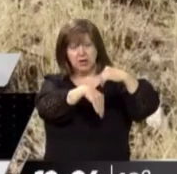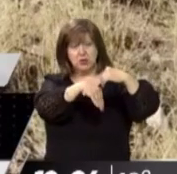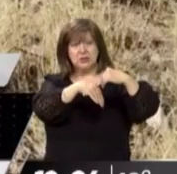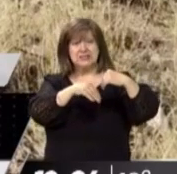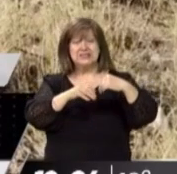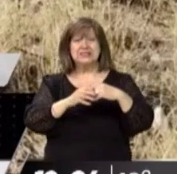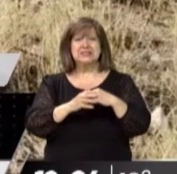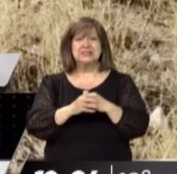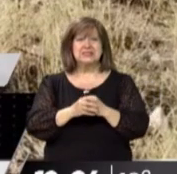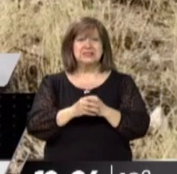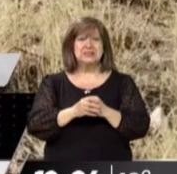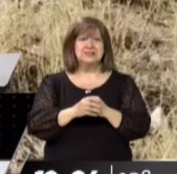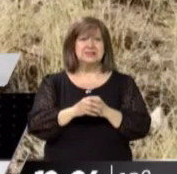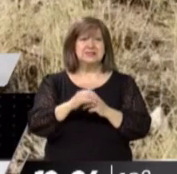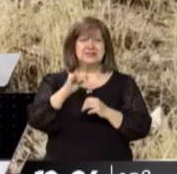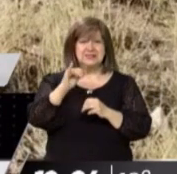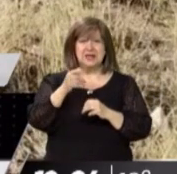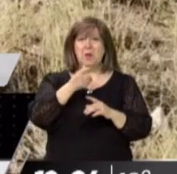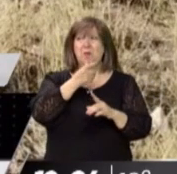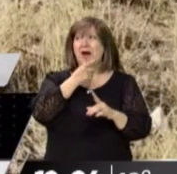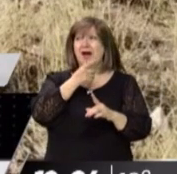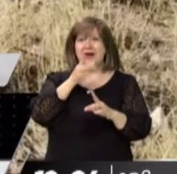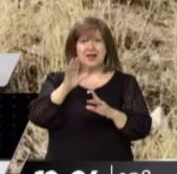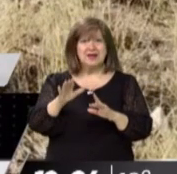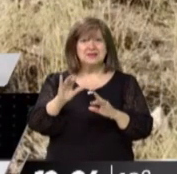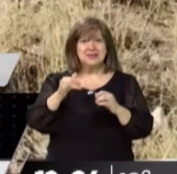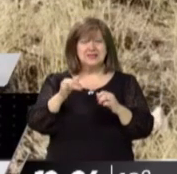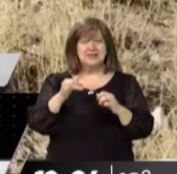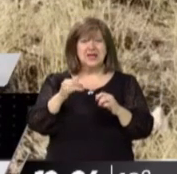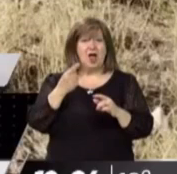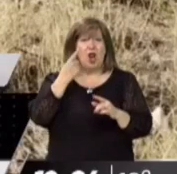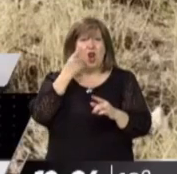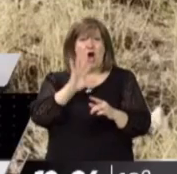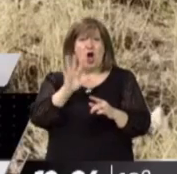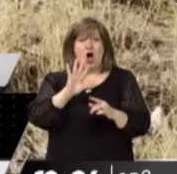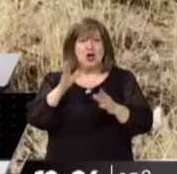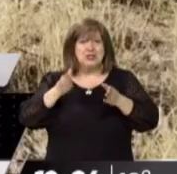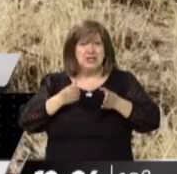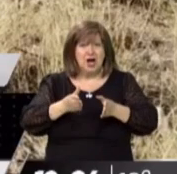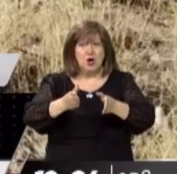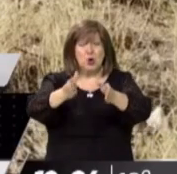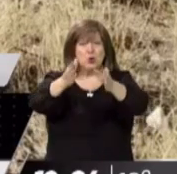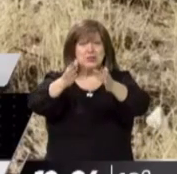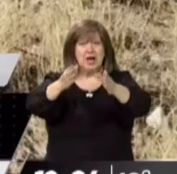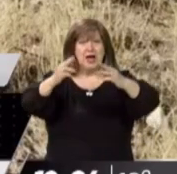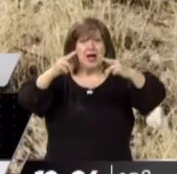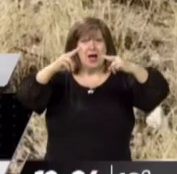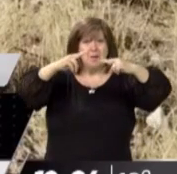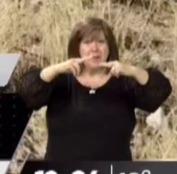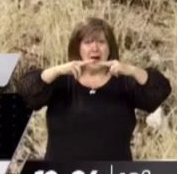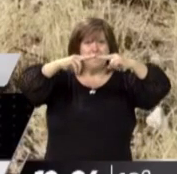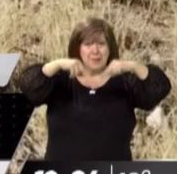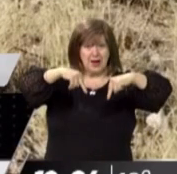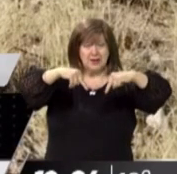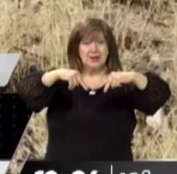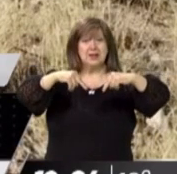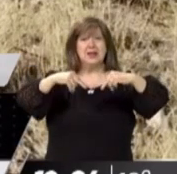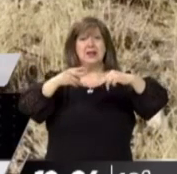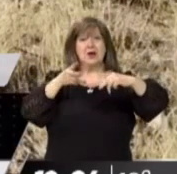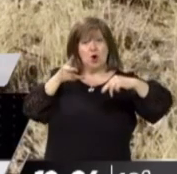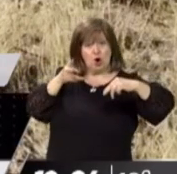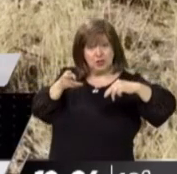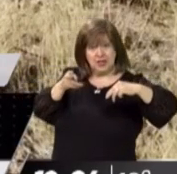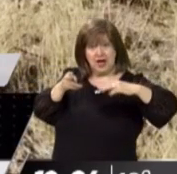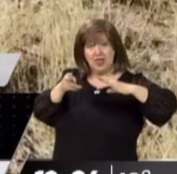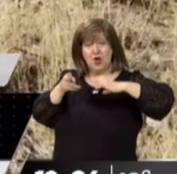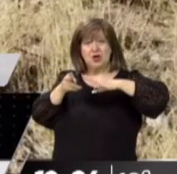Así es como la crónica y según las fuentes policiales es lo que podemos conocer realmente durante las horas de la tarde, ¿verdad? Que seguramente